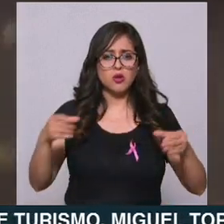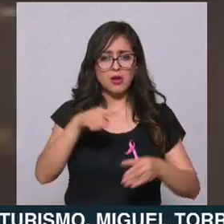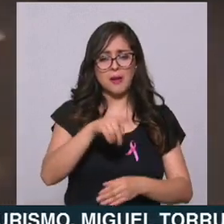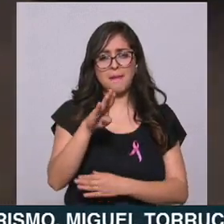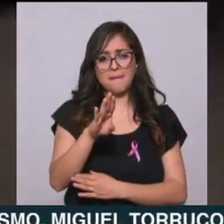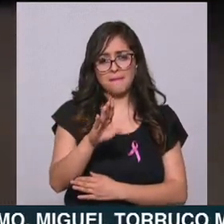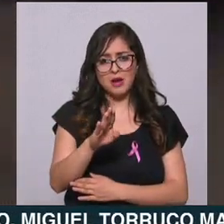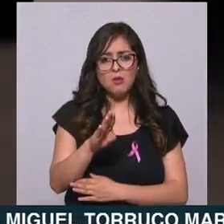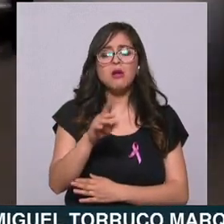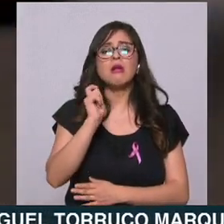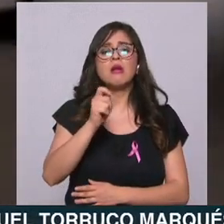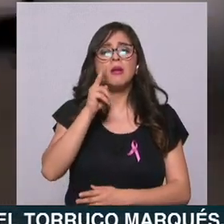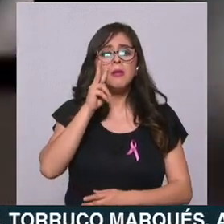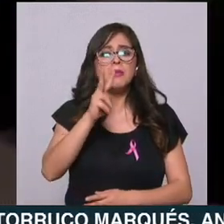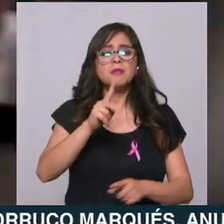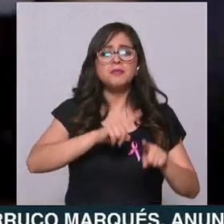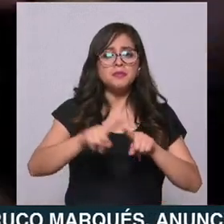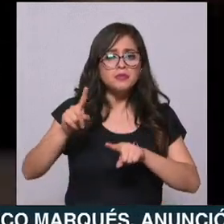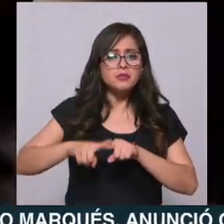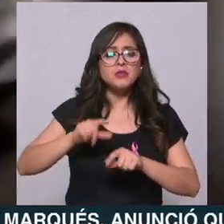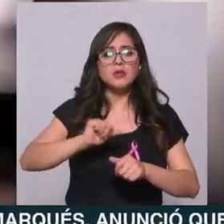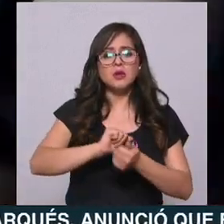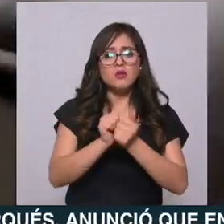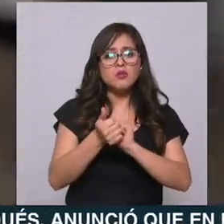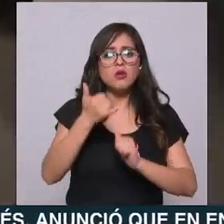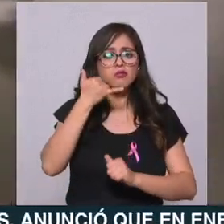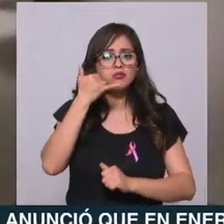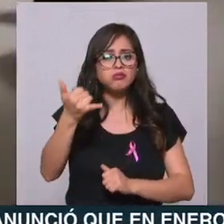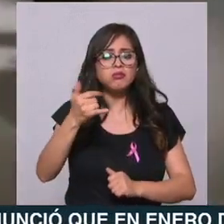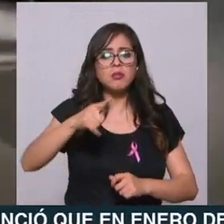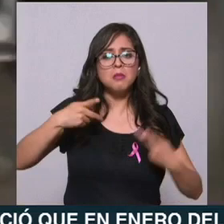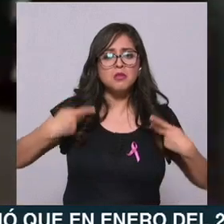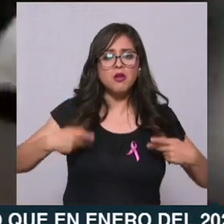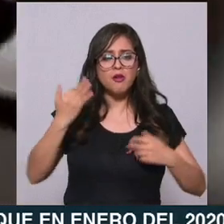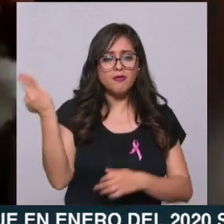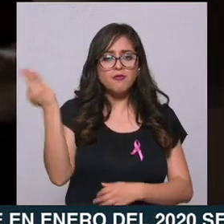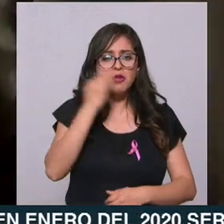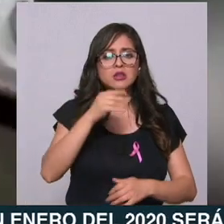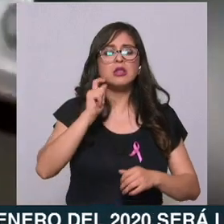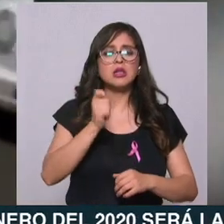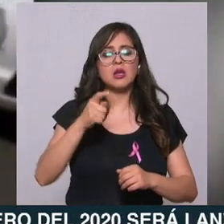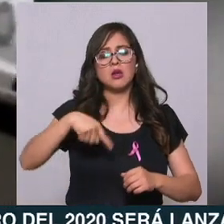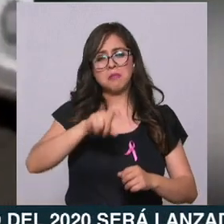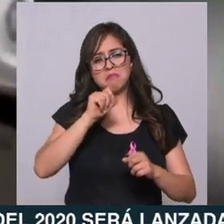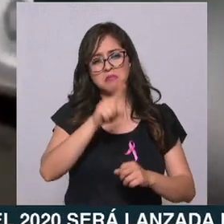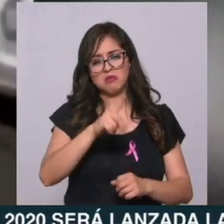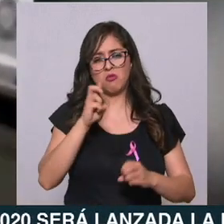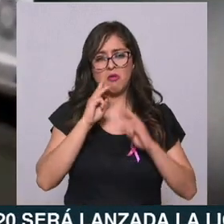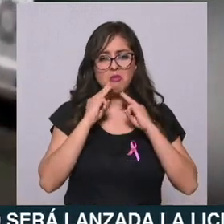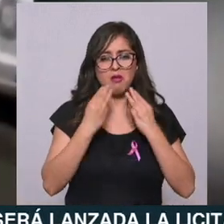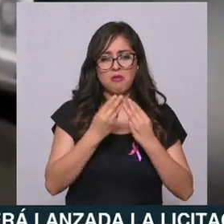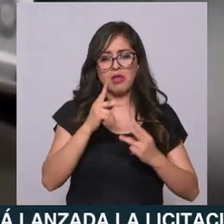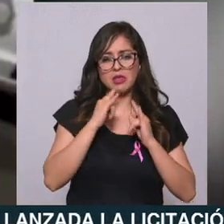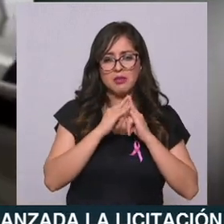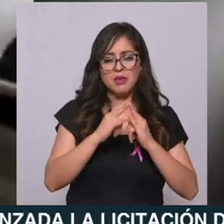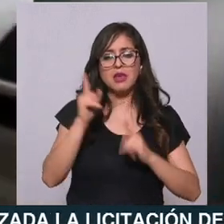marihuana. Se detectó extorsión a comerciantes y predios invadidos por presuntos miembros de la Unión Tepito y se retiraron